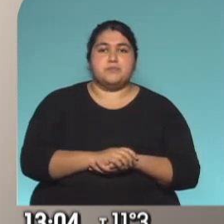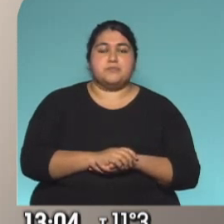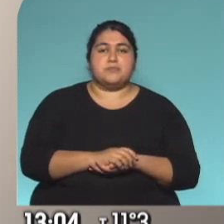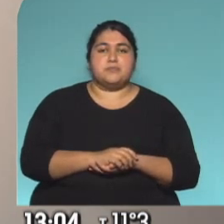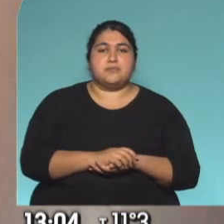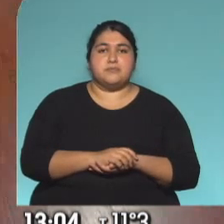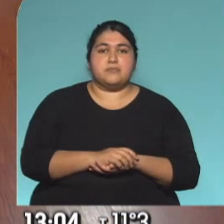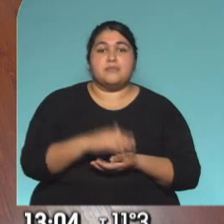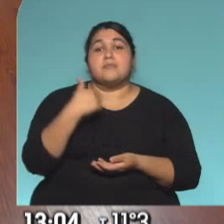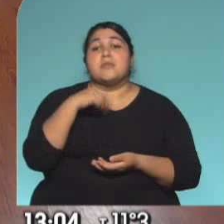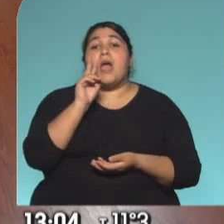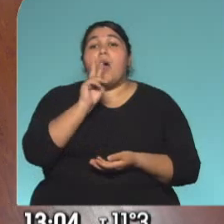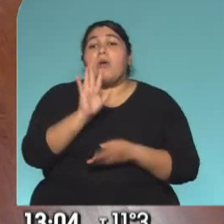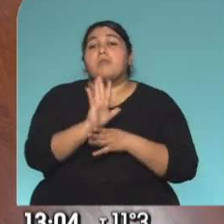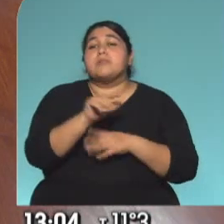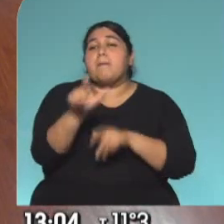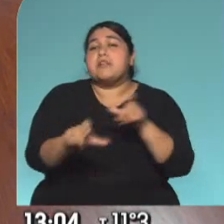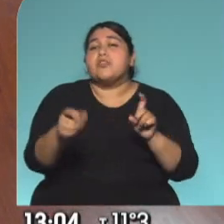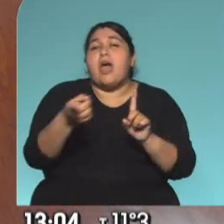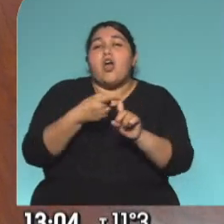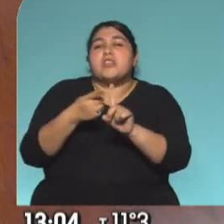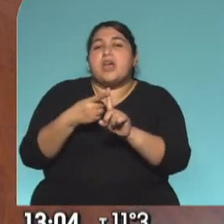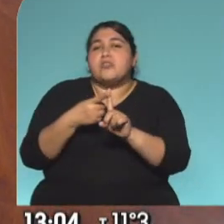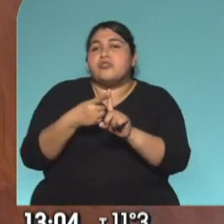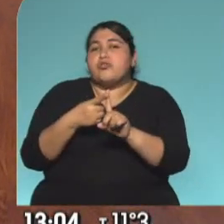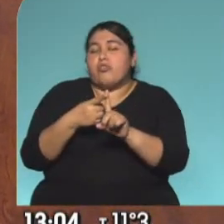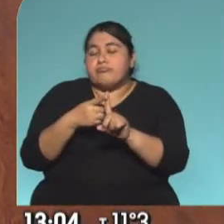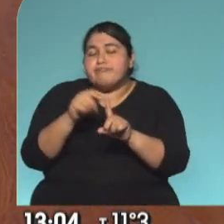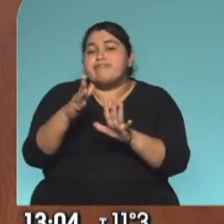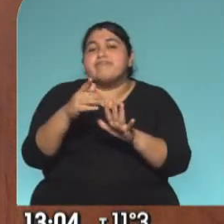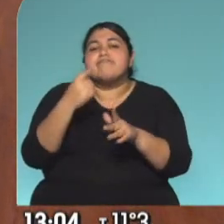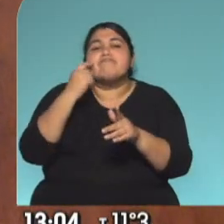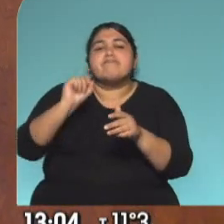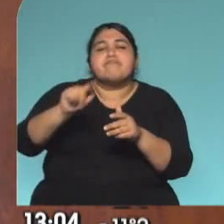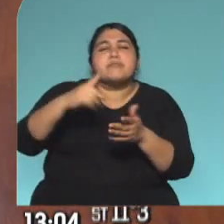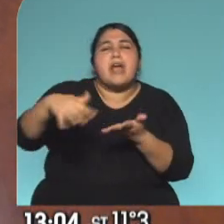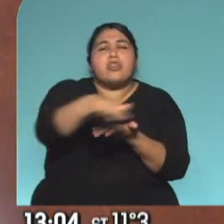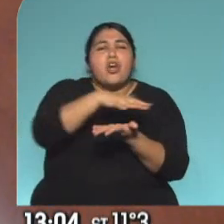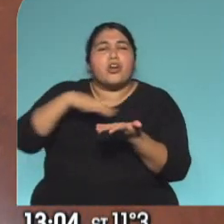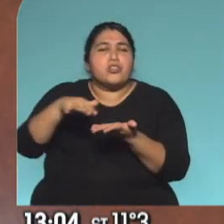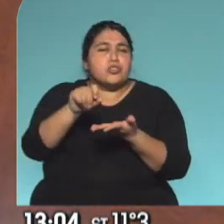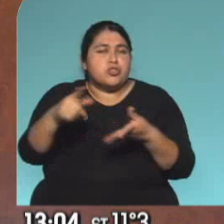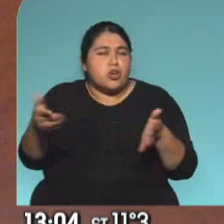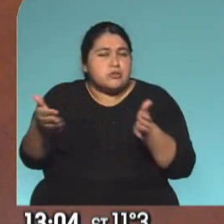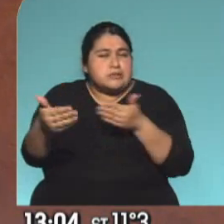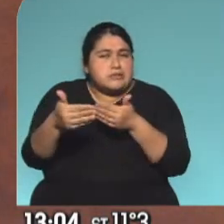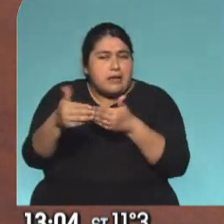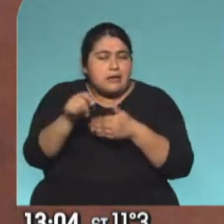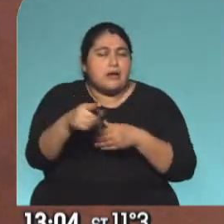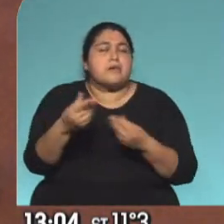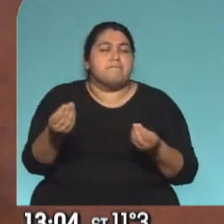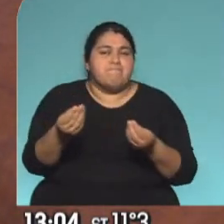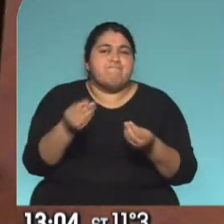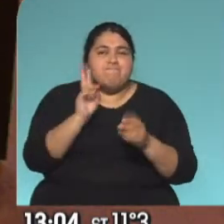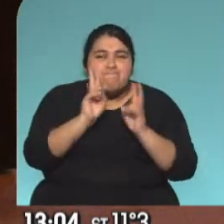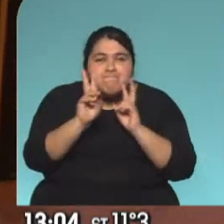Y ahora vamos a ver los contactos que tuvo durante la semana, el círculo, algo que nos estamos preguntando y de hecho se está siguiendo un poco minuto a